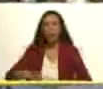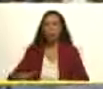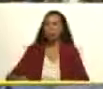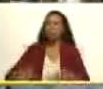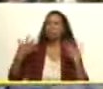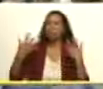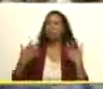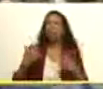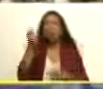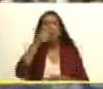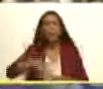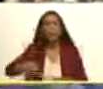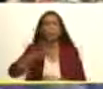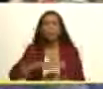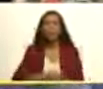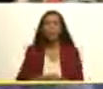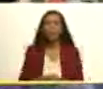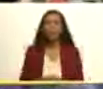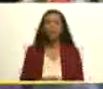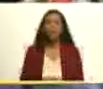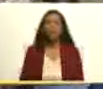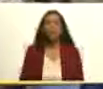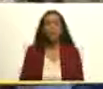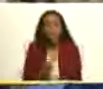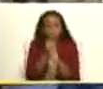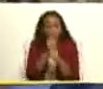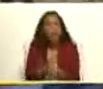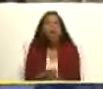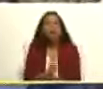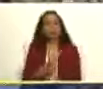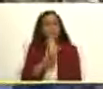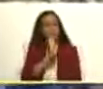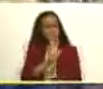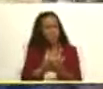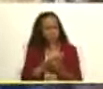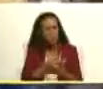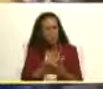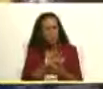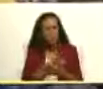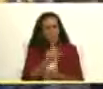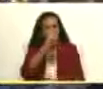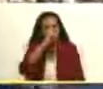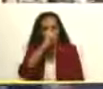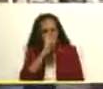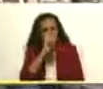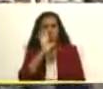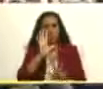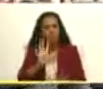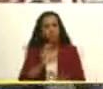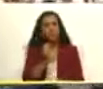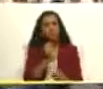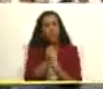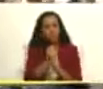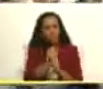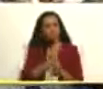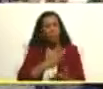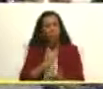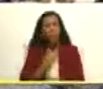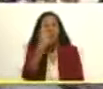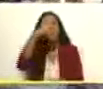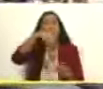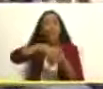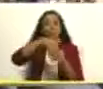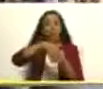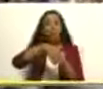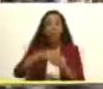de Venezuela. Lo esperamos en la bajadita, lo esperamos en la bajadita. Primero